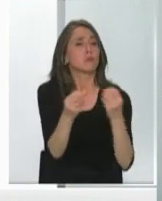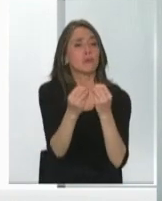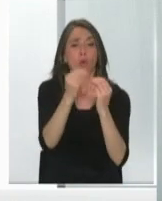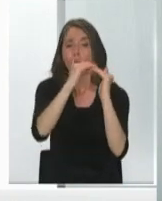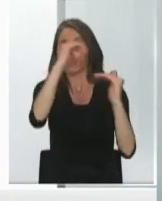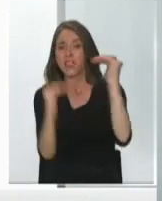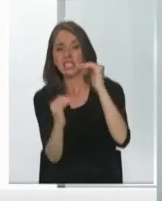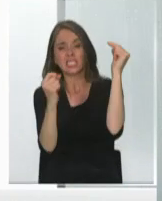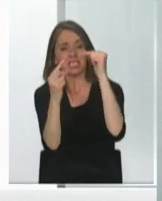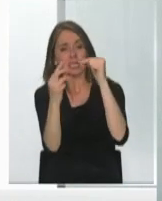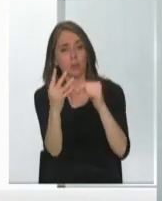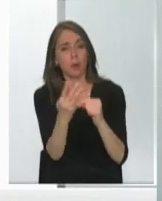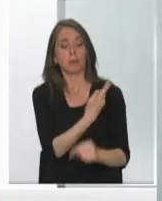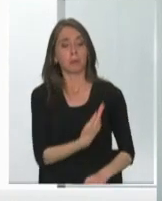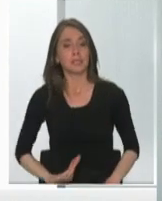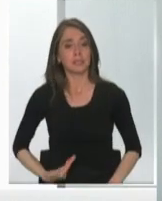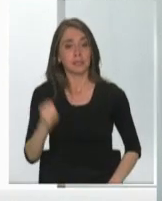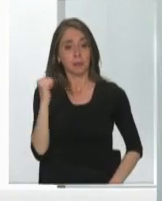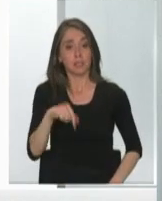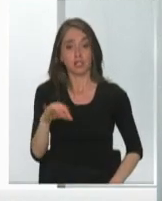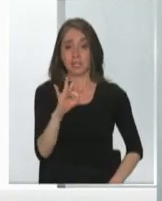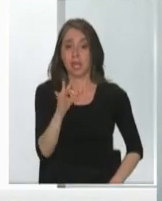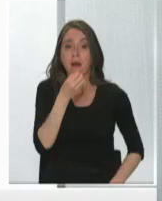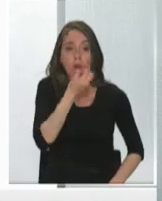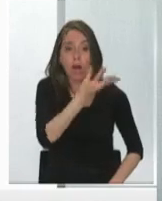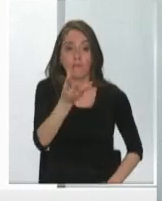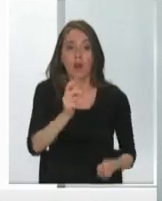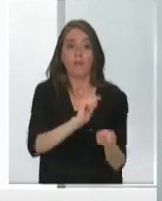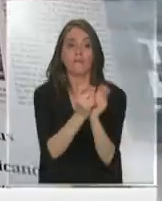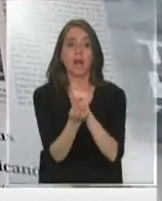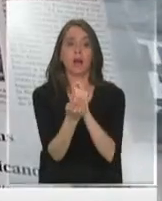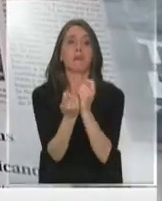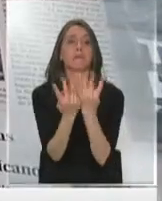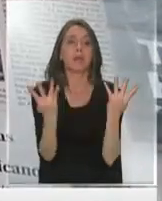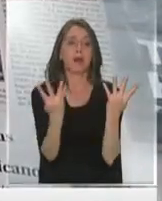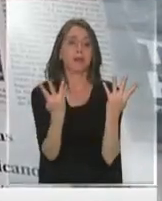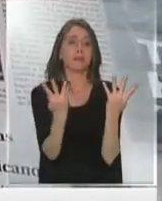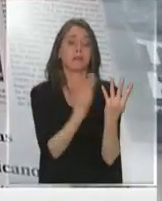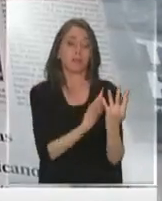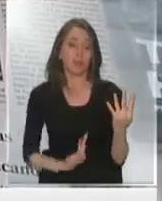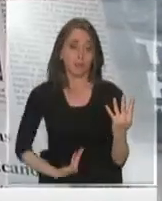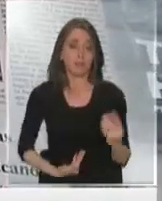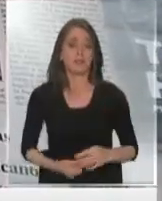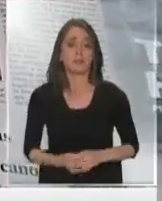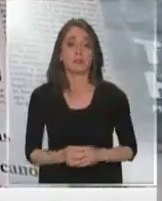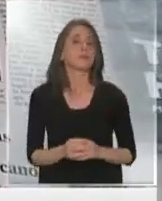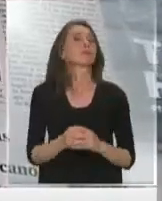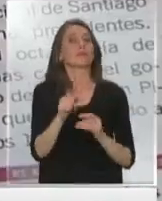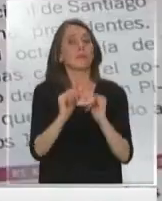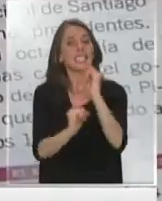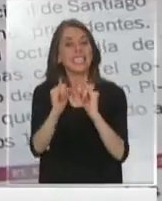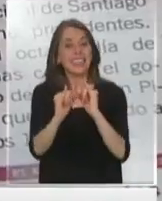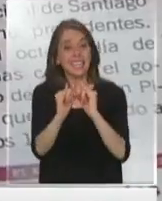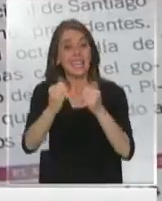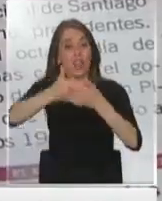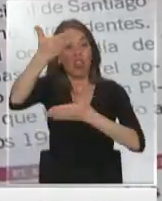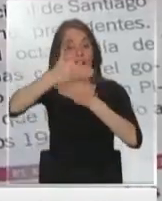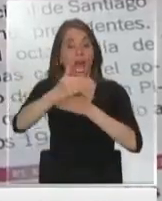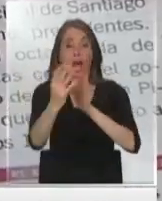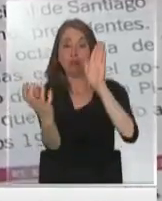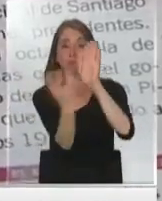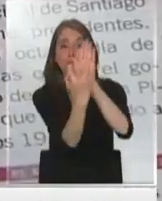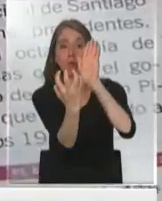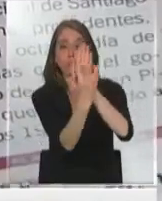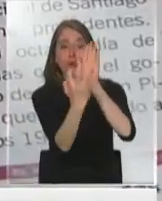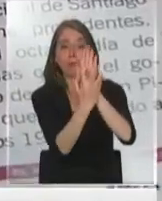sociales, el presidente Piñera anunció el sábado un importante ajuste en su gobierno. Los titulares de las portadas digitales se tomaron también